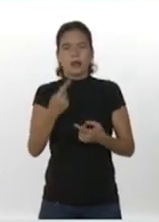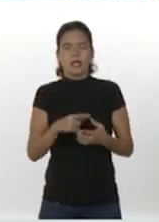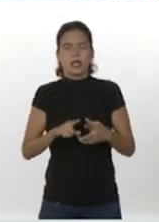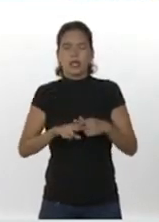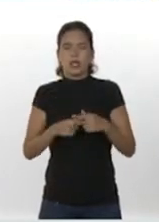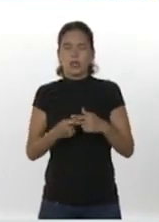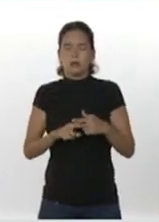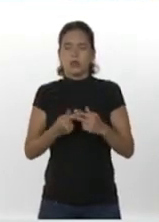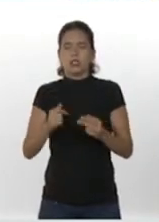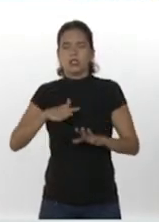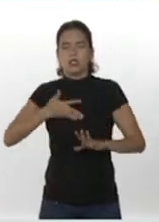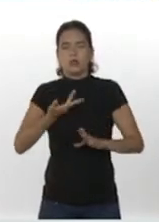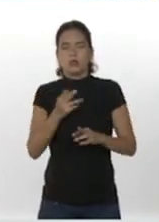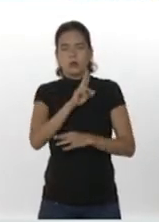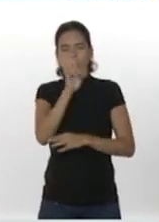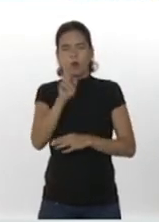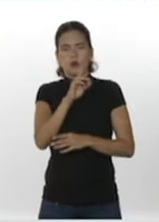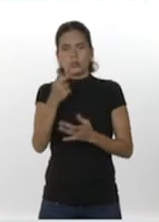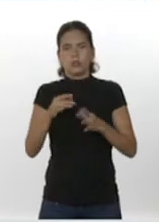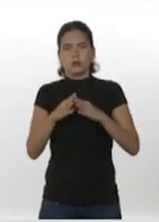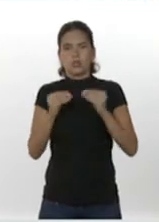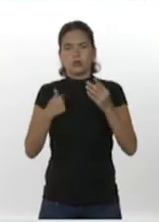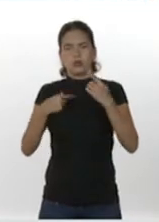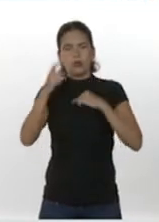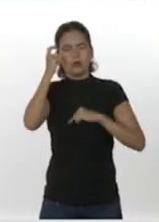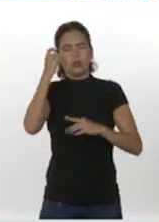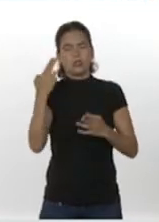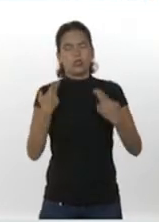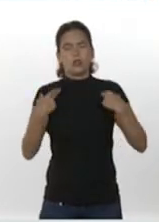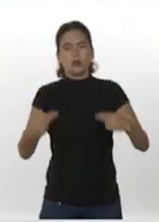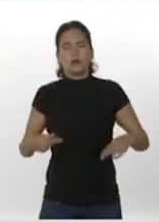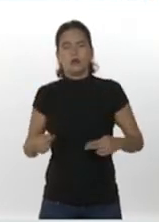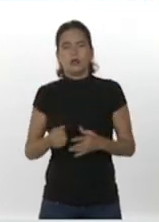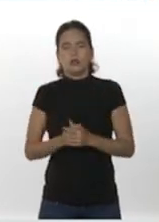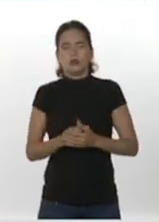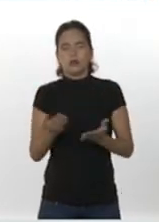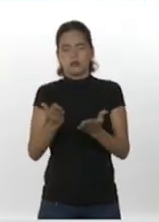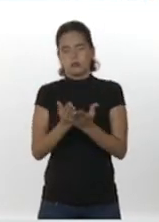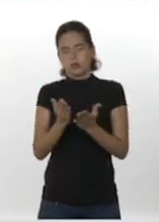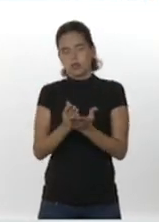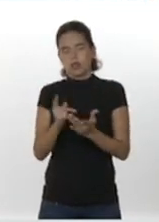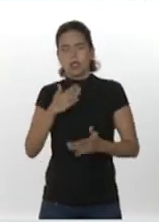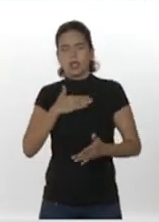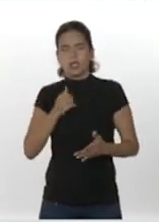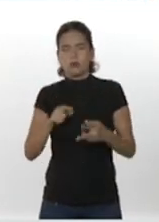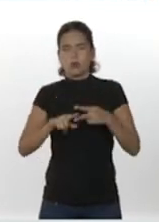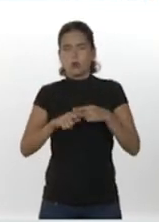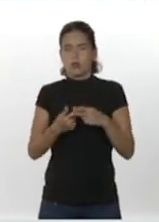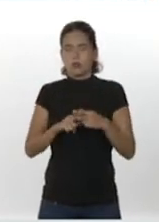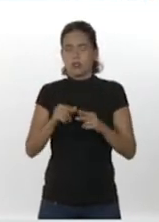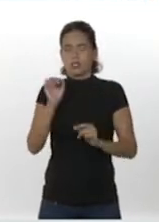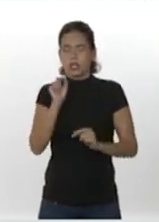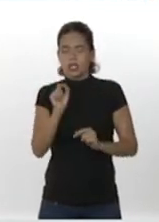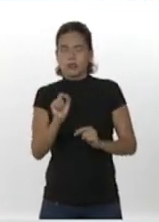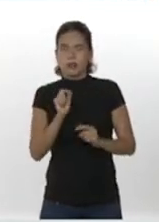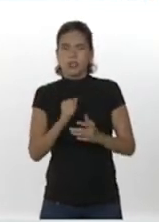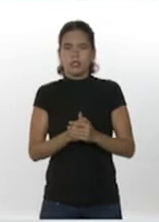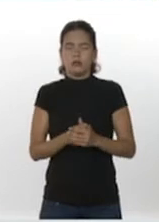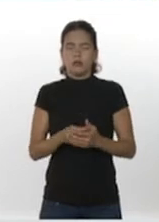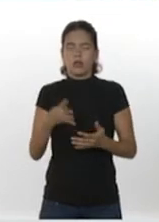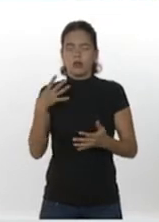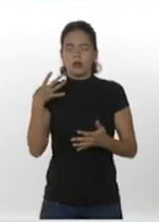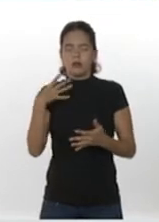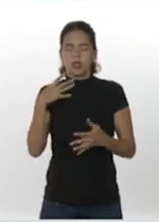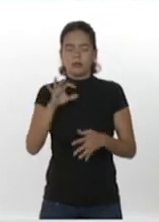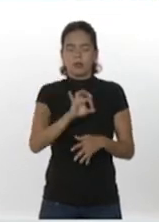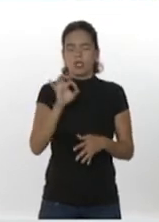herramientas que podamos utilizar para el día a día del ser humano. Si vamos a lo académico, tenemos unas herramientas específicas o predilectas, o un abanico para